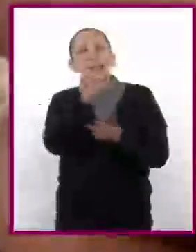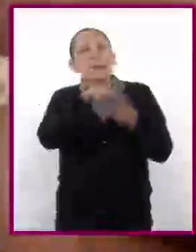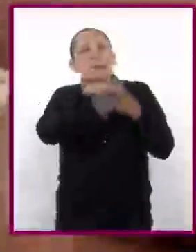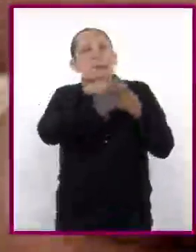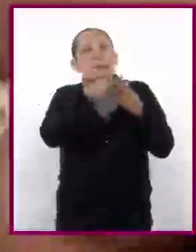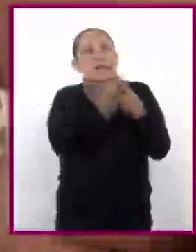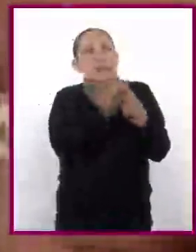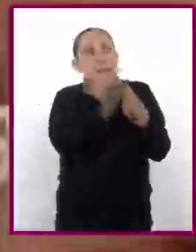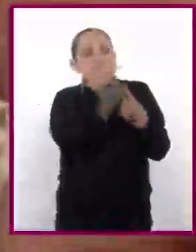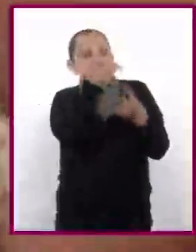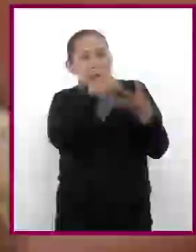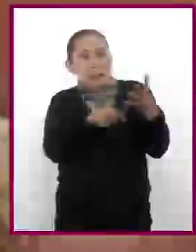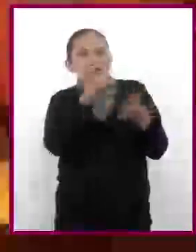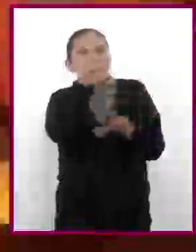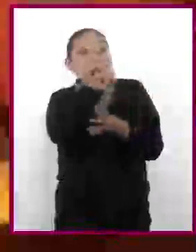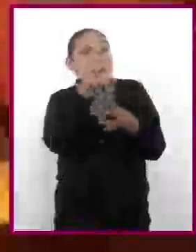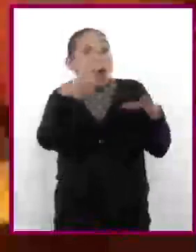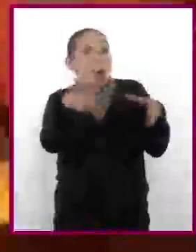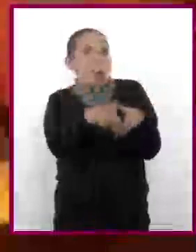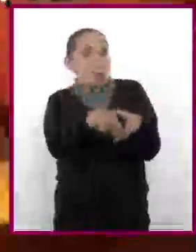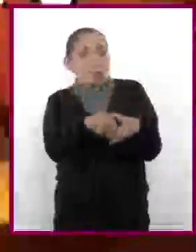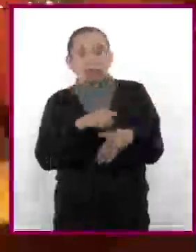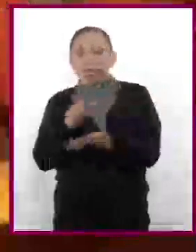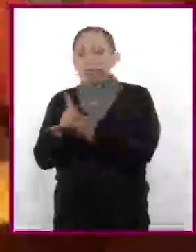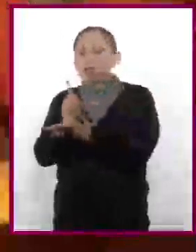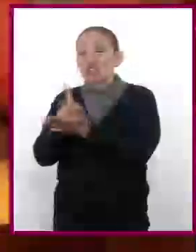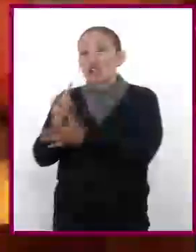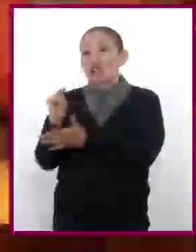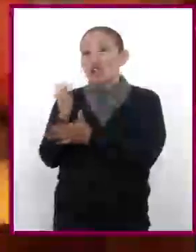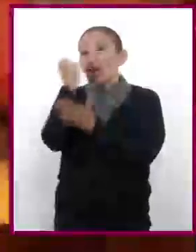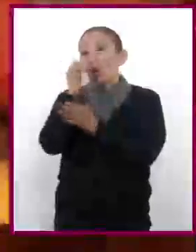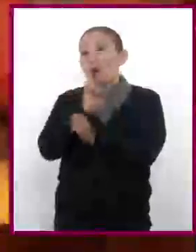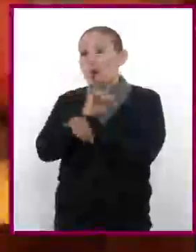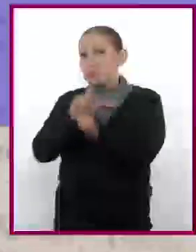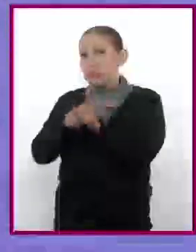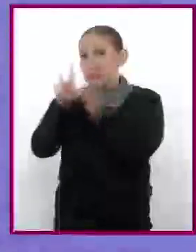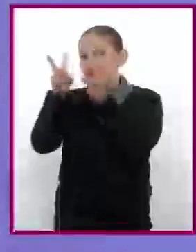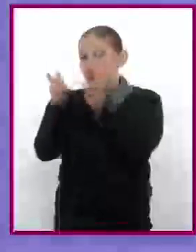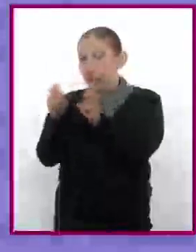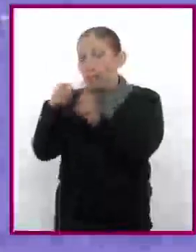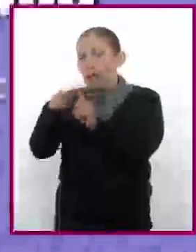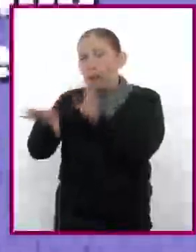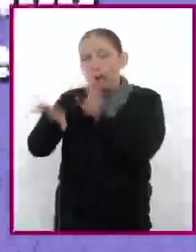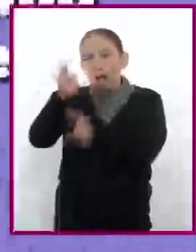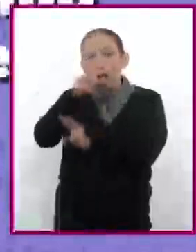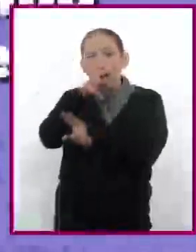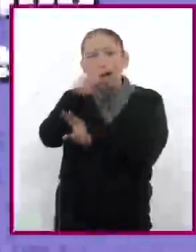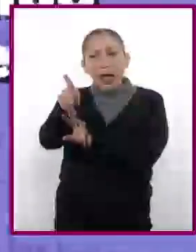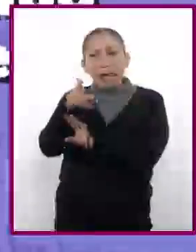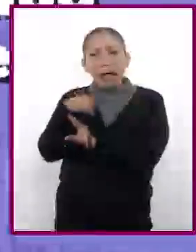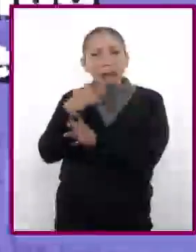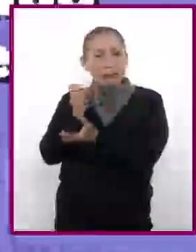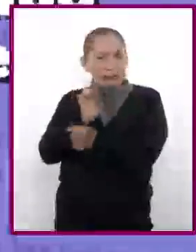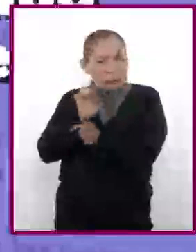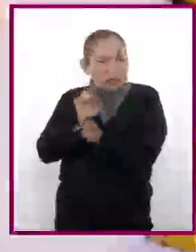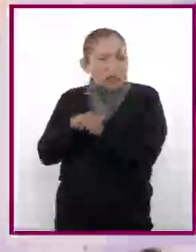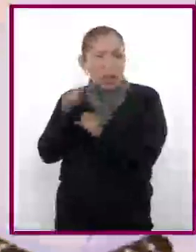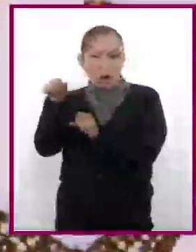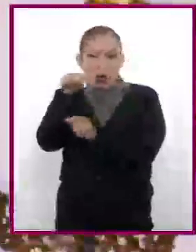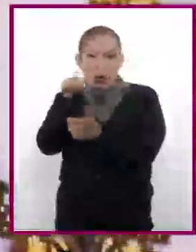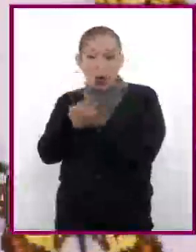de una determinada lengua. En los diccionarios técnicos o especializados, encontramos palabras o términos